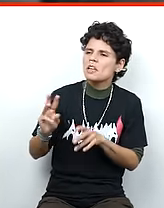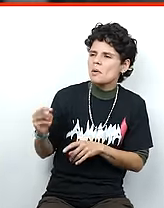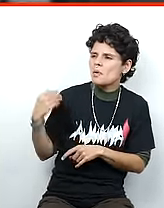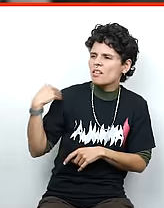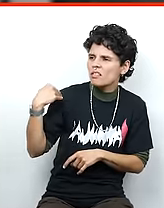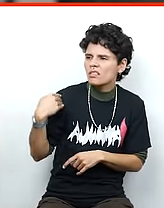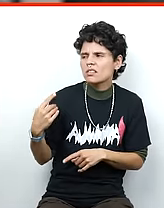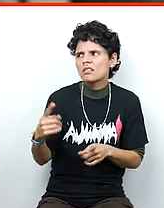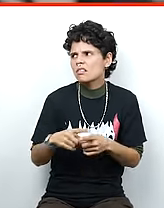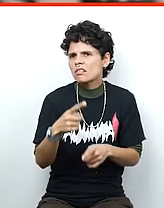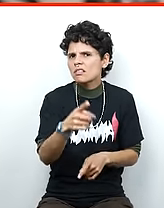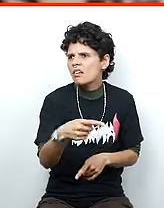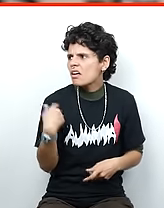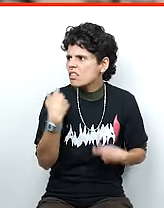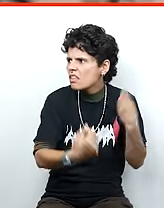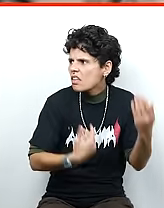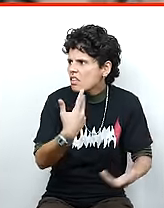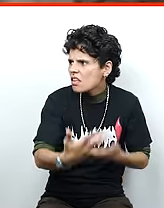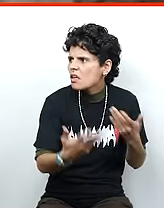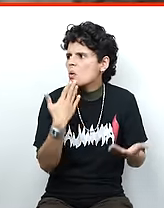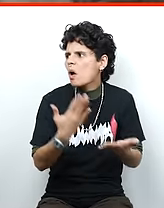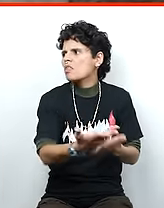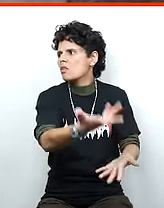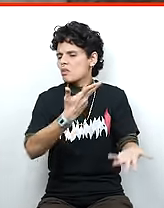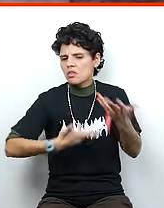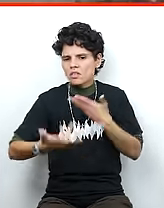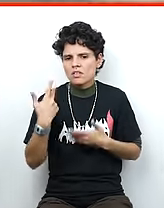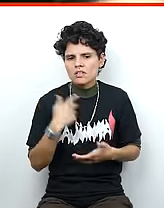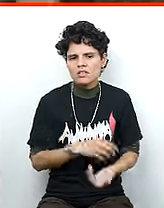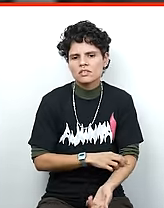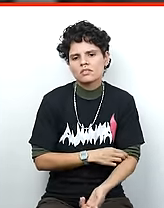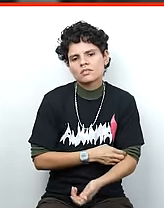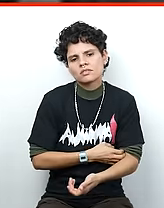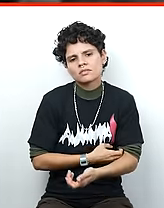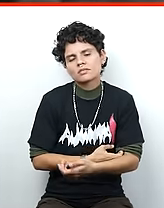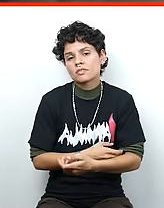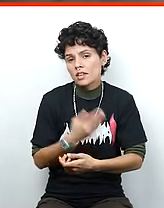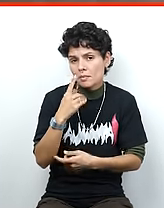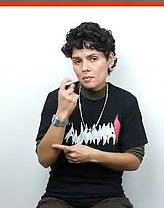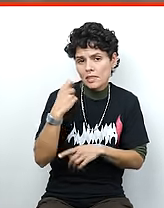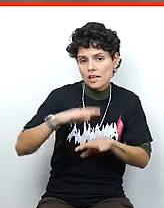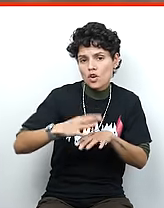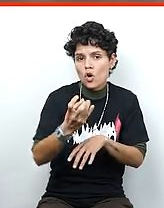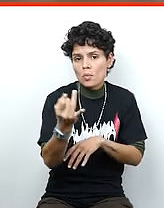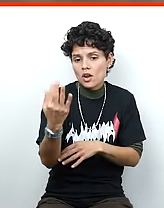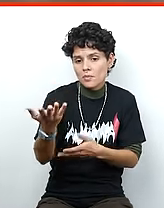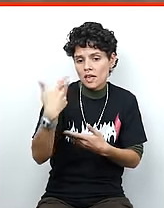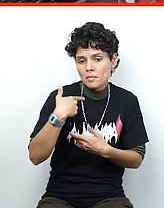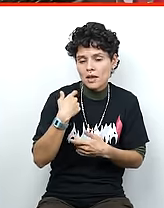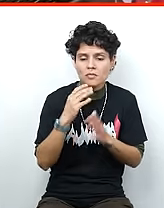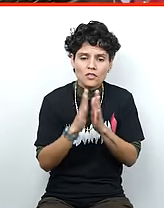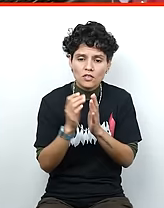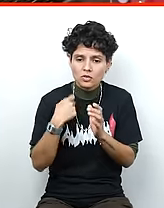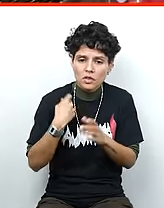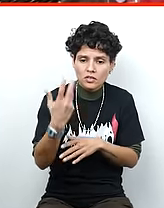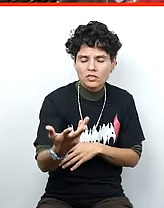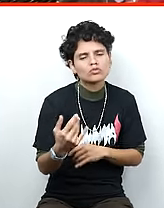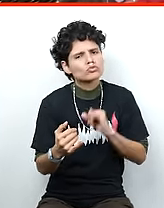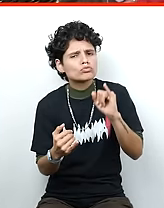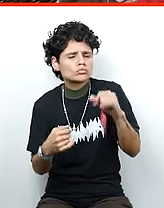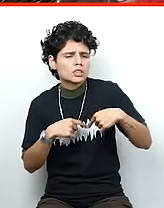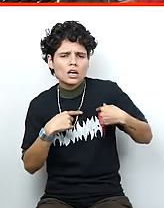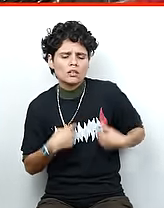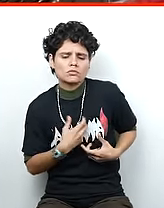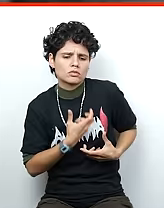Me dice, vos ayudáis a todo el mundo y nadie te ayuda a vos. ¿Te puedes dar tu teléfono para llamarte? Sí, sí, igual voy a estar por los primeros. Para ofrecerle mi mano